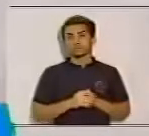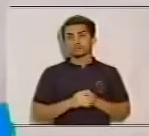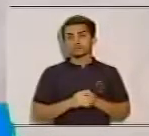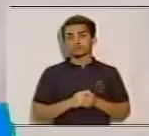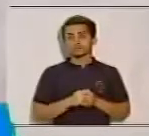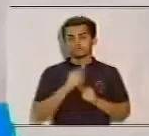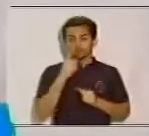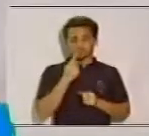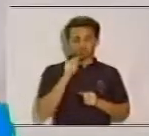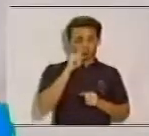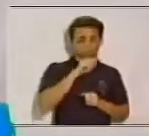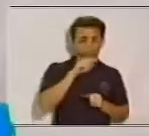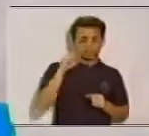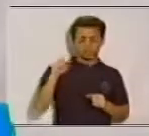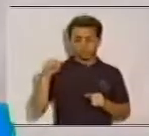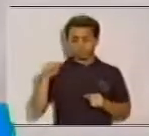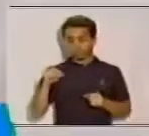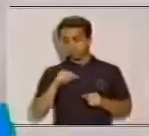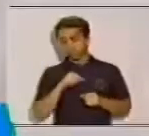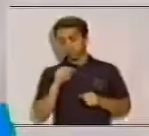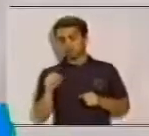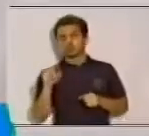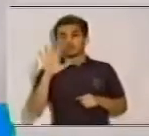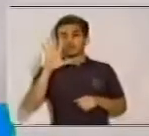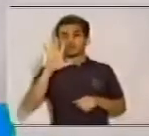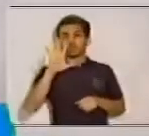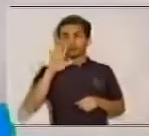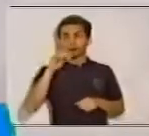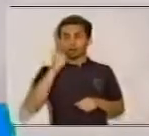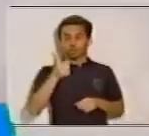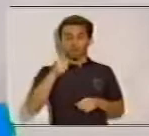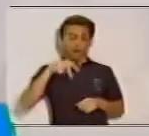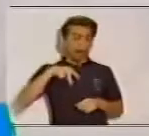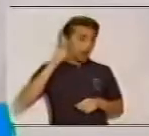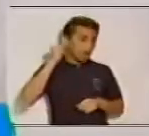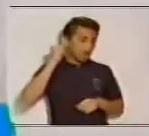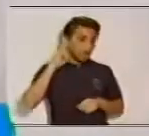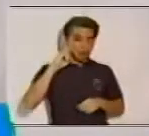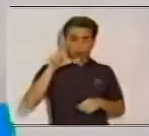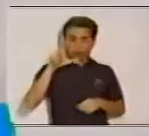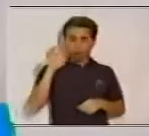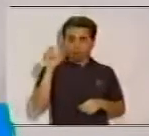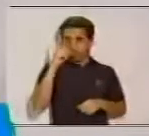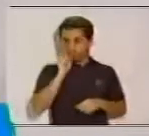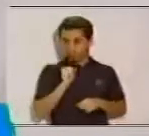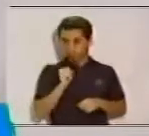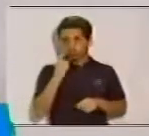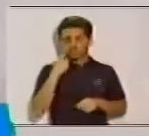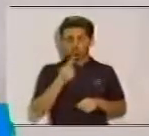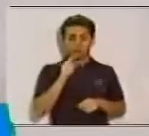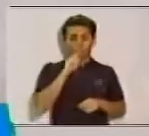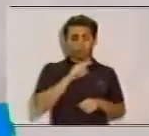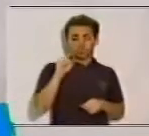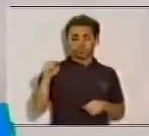1, 2, 3, 4, 5 ángulos. 1, 2, 3, 4, 5